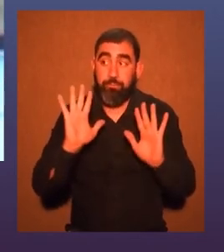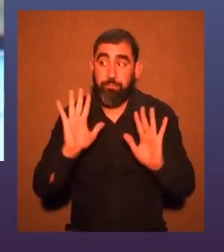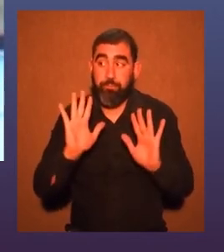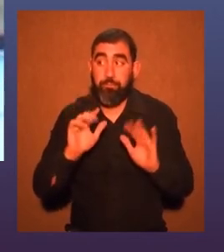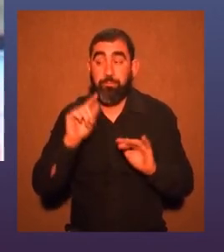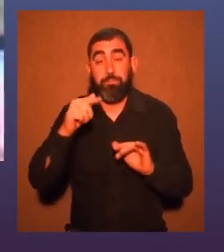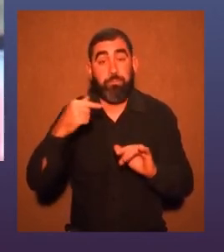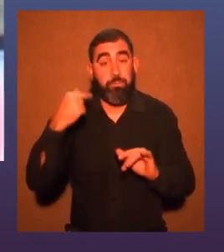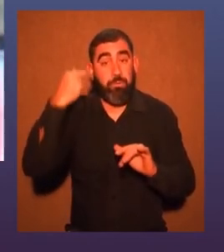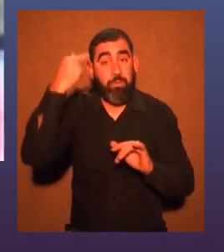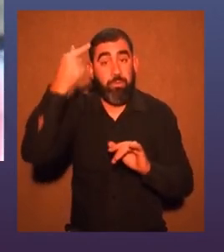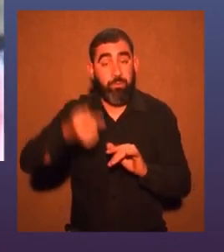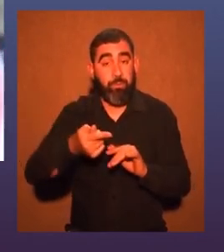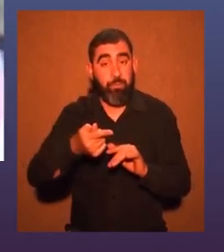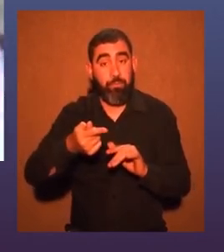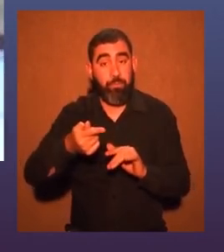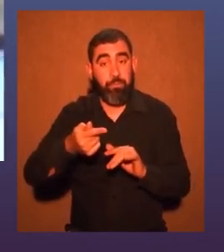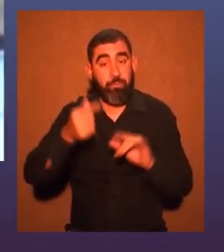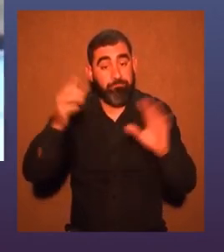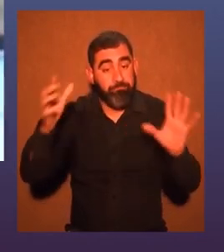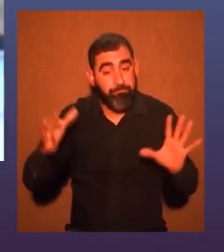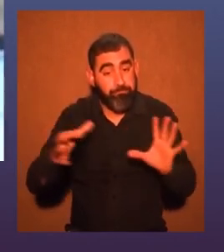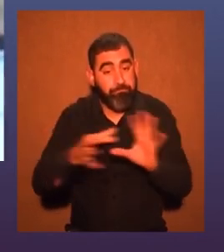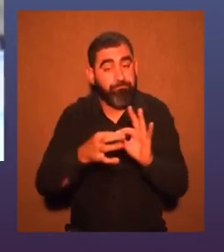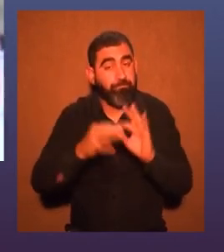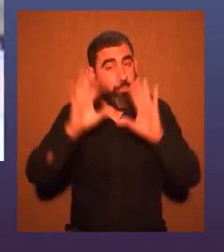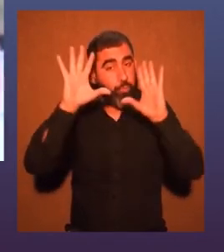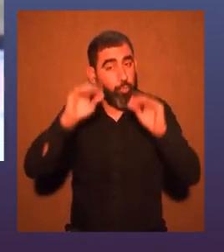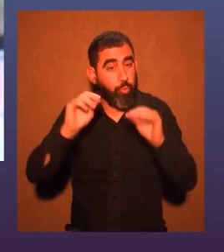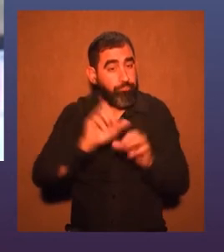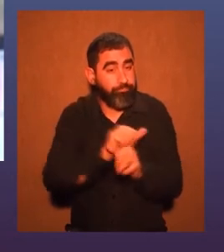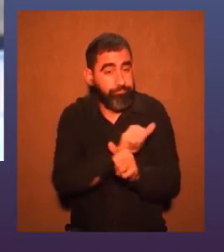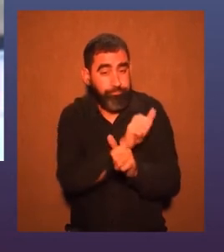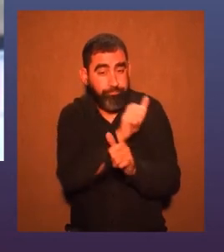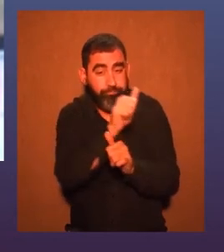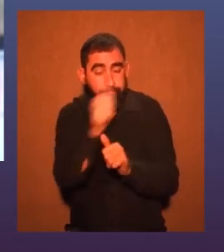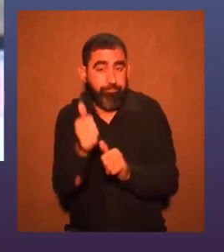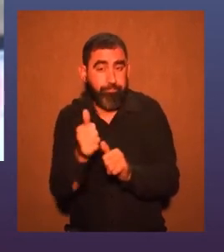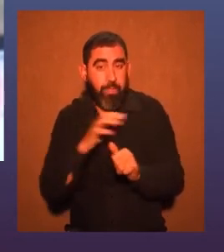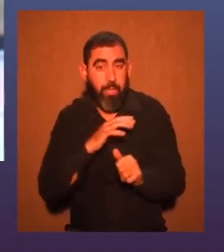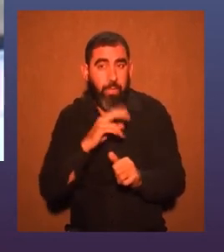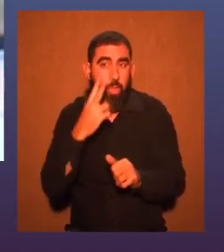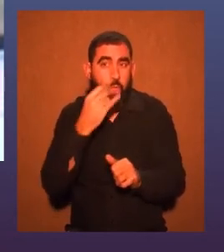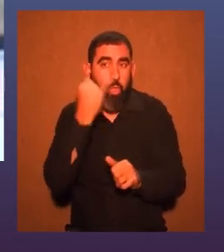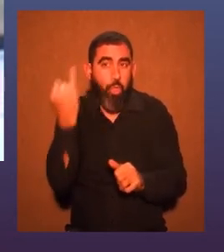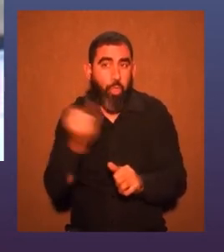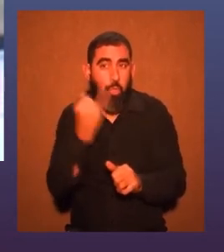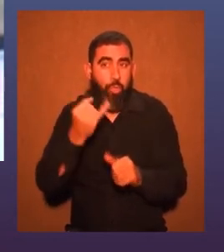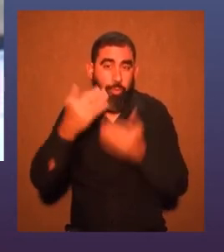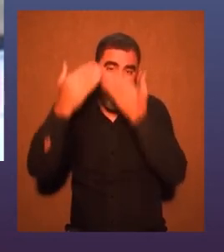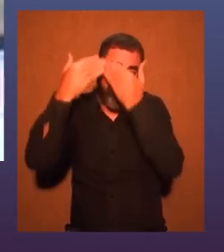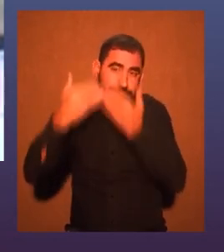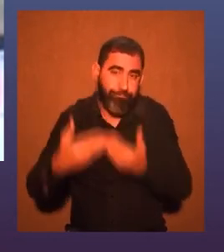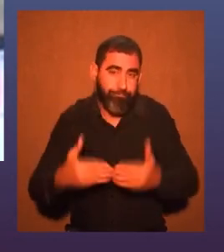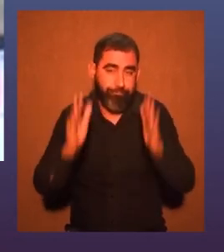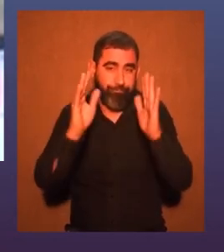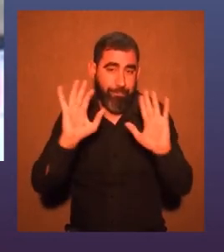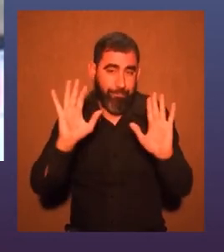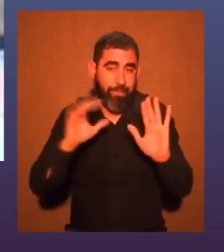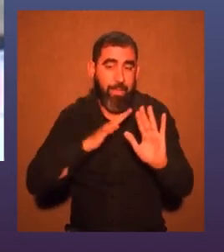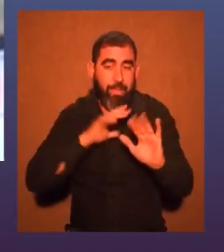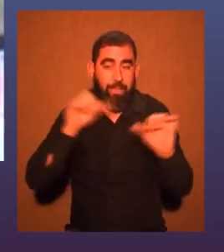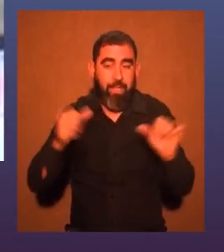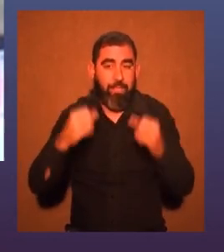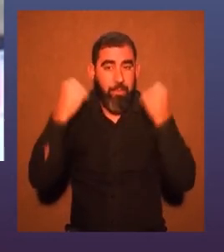ahí después cuando engancha todo, estamos a unos 2 días de estreno, y bueno, y se hacen